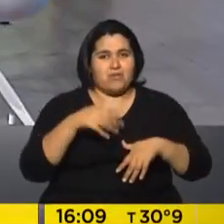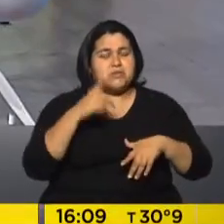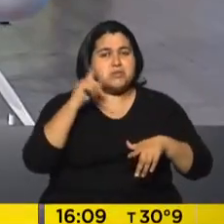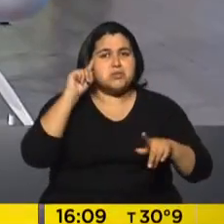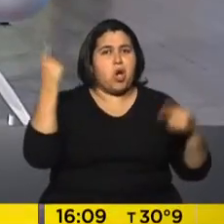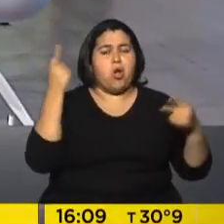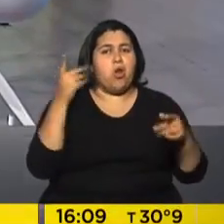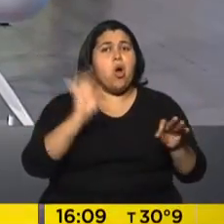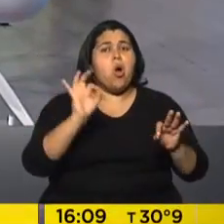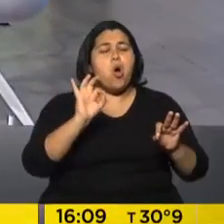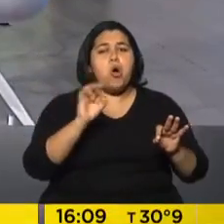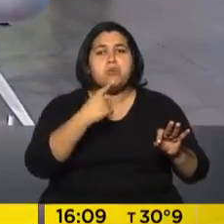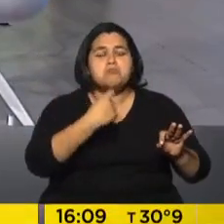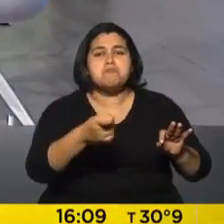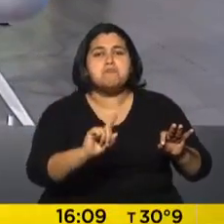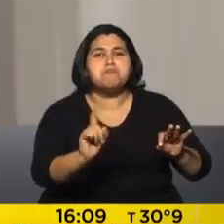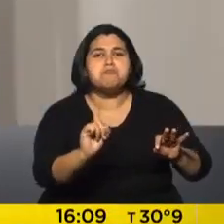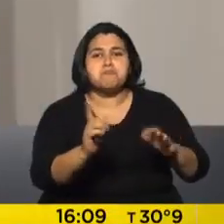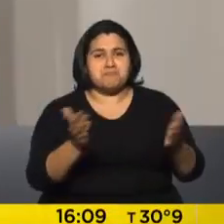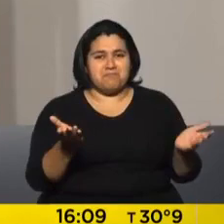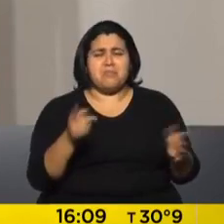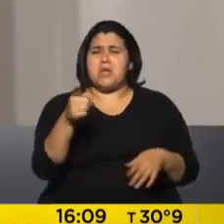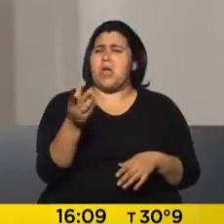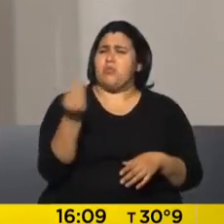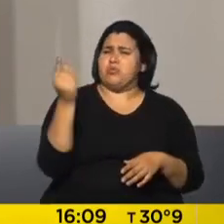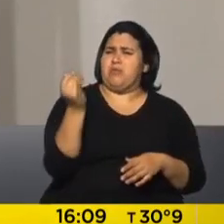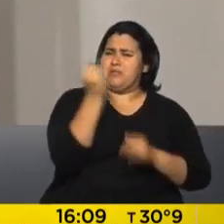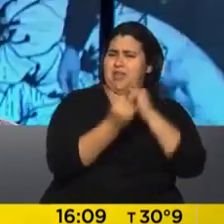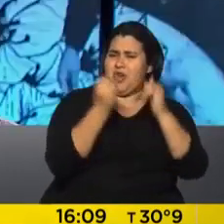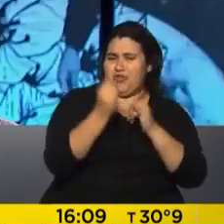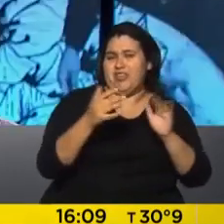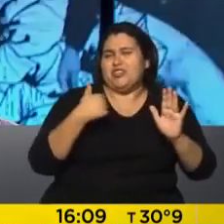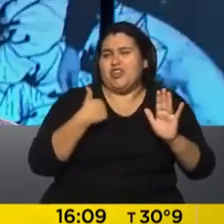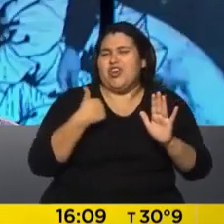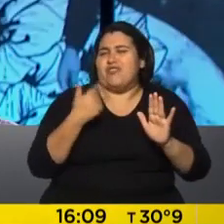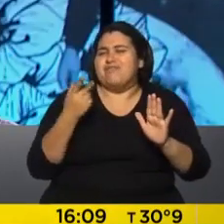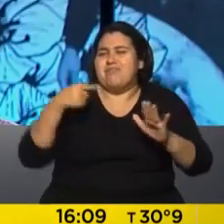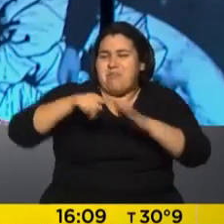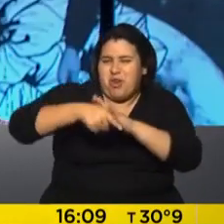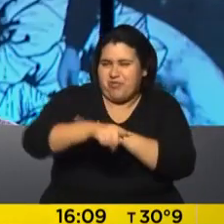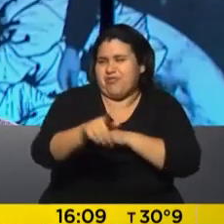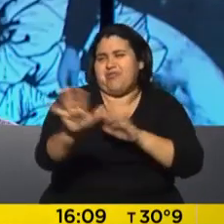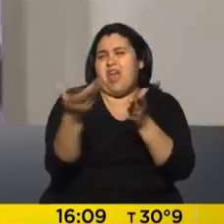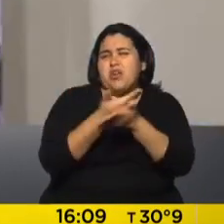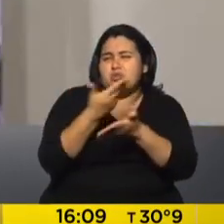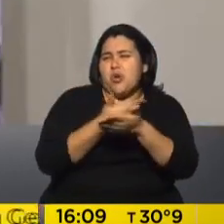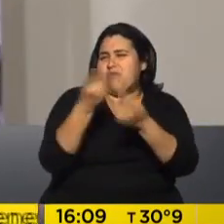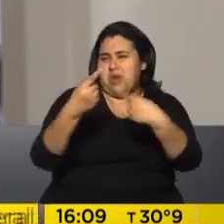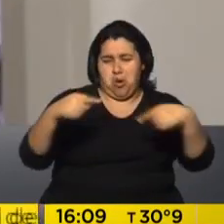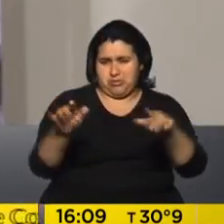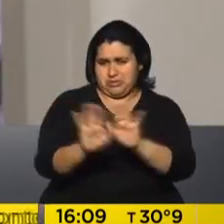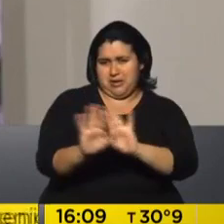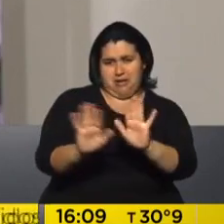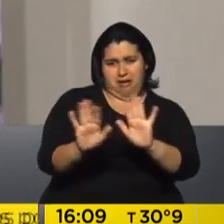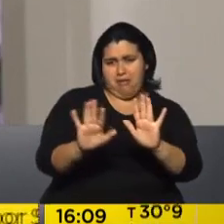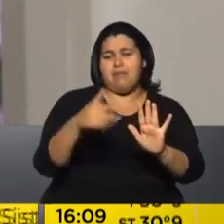distinta. En tu caso en particular, bueno, vos has contado en varias oportunidades, yo no quiero tampoco detenerme en el padecimiento que tuviste que atravesar, Ángela, porque